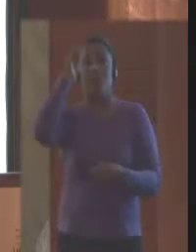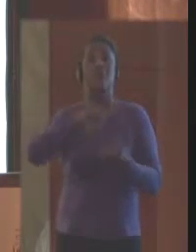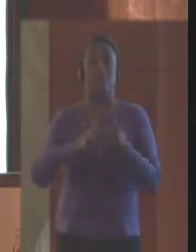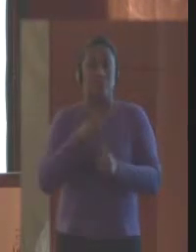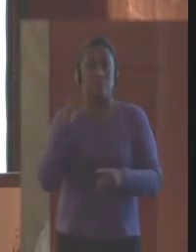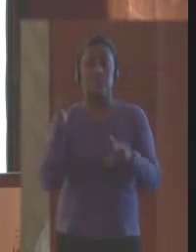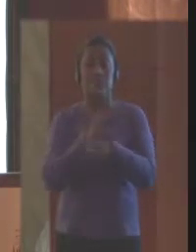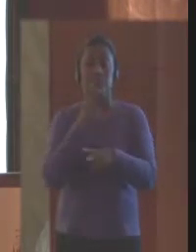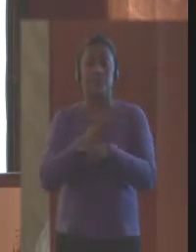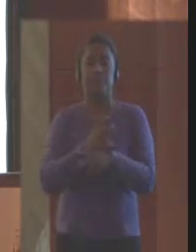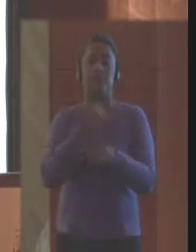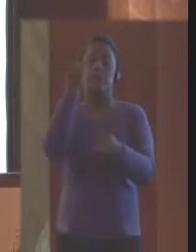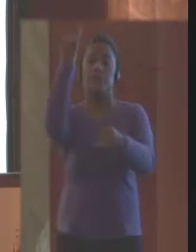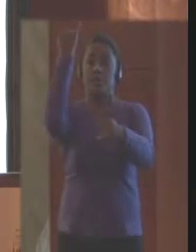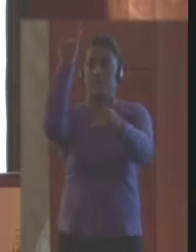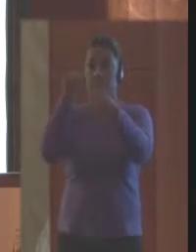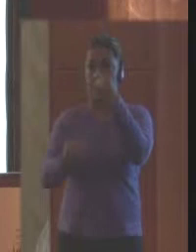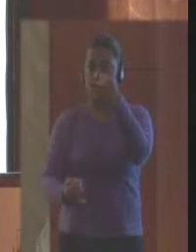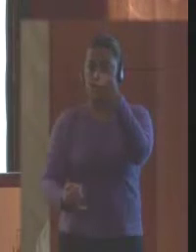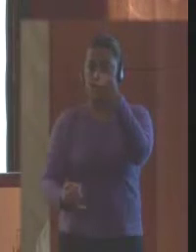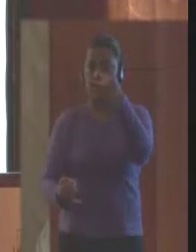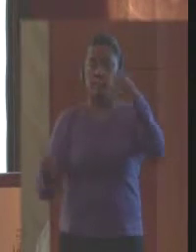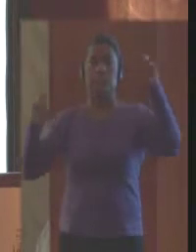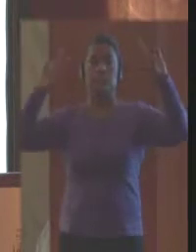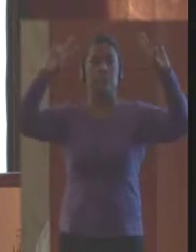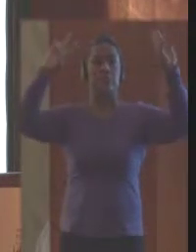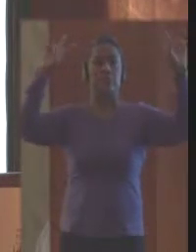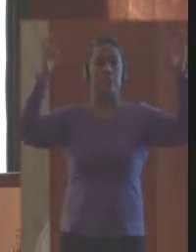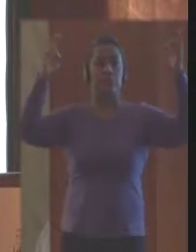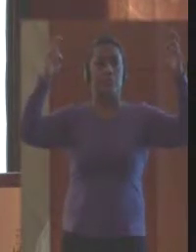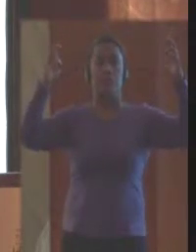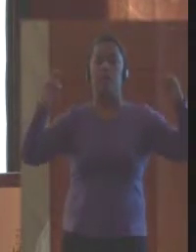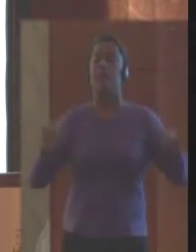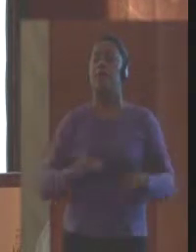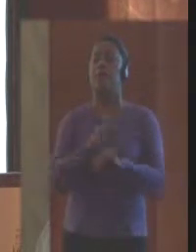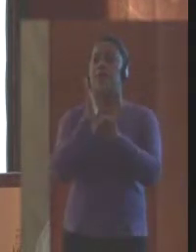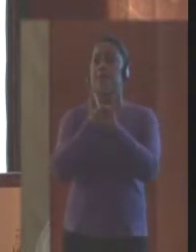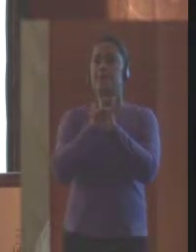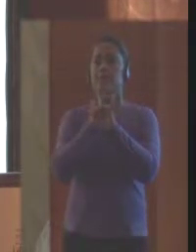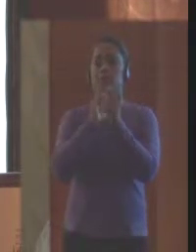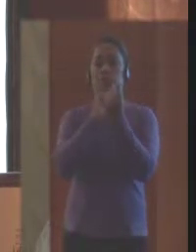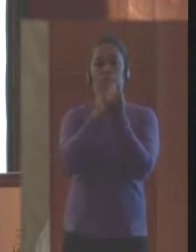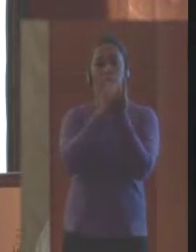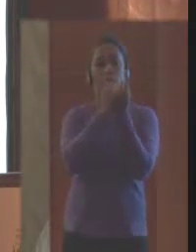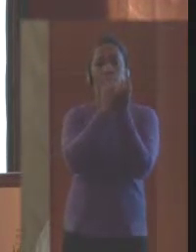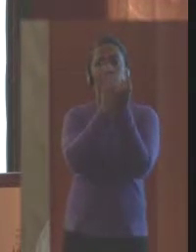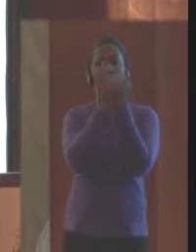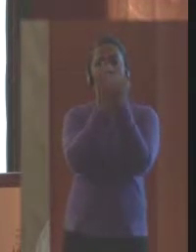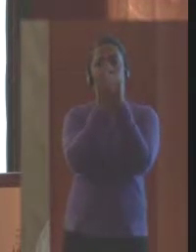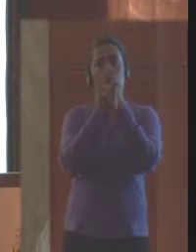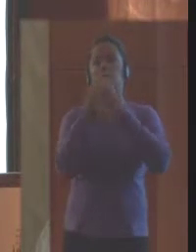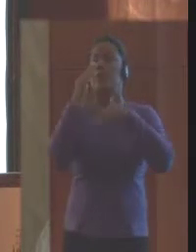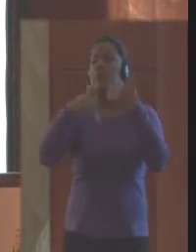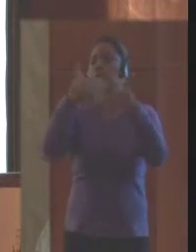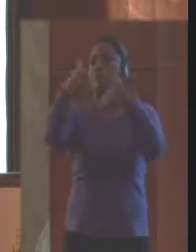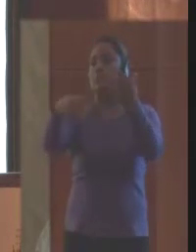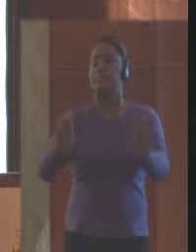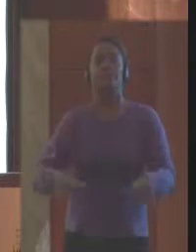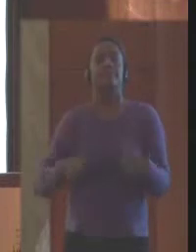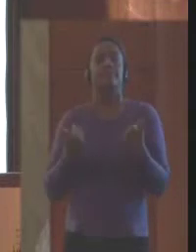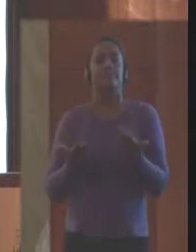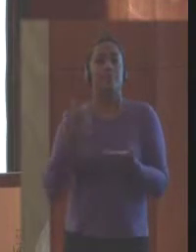presenta. Y por último, el tema de la transformación institucional. Esa transformación institucional que estamos buscando